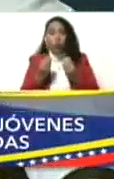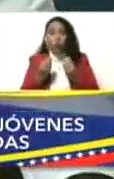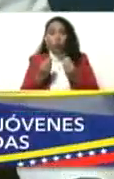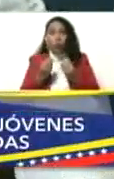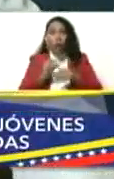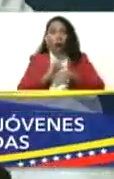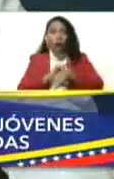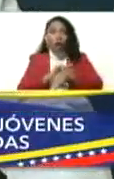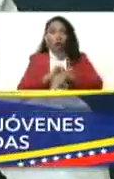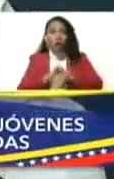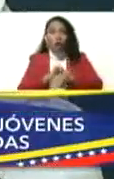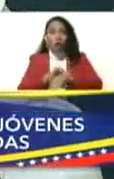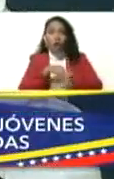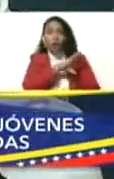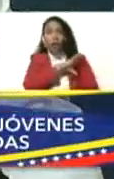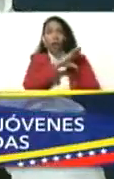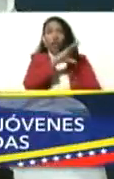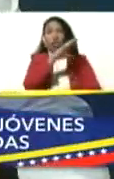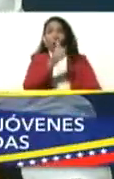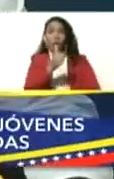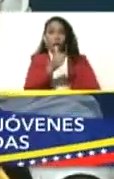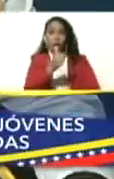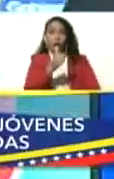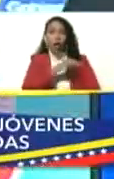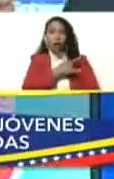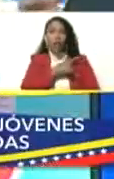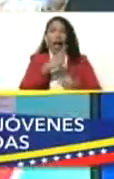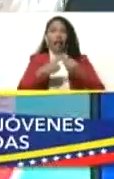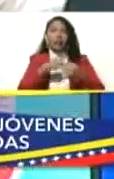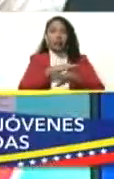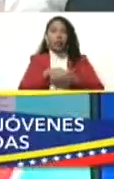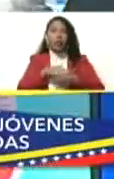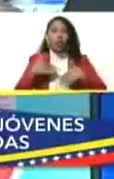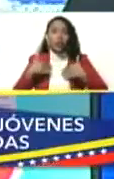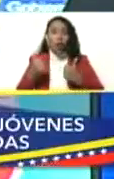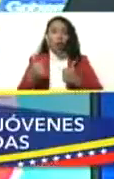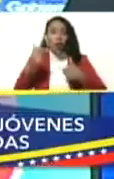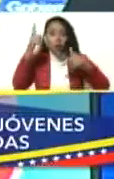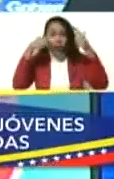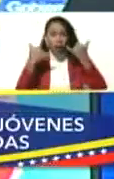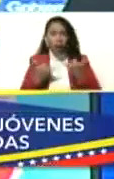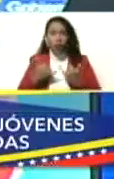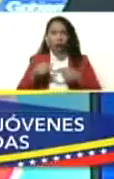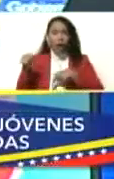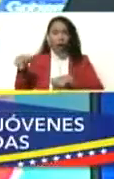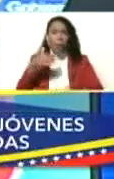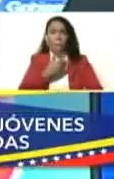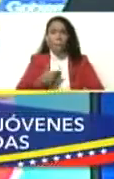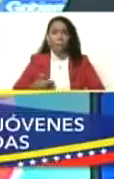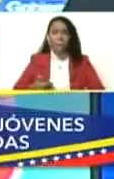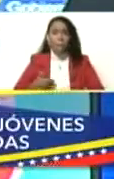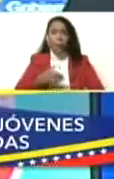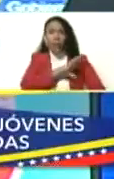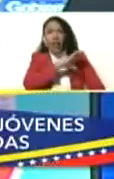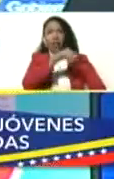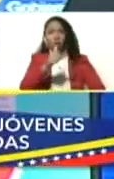Carlos Alvarado, rector de la Universidad de las Ciencias de la Salud, Hugo Chávez Frías, presente aquí, el